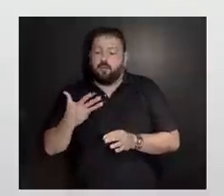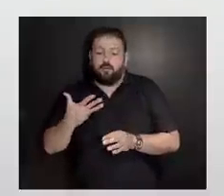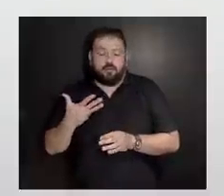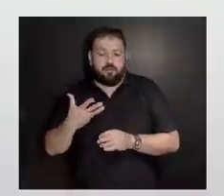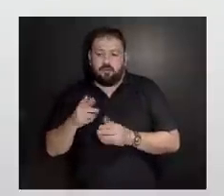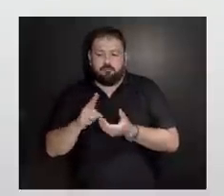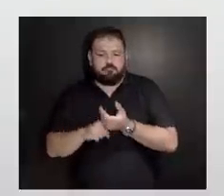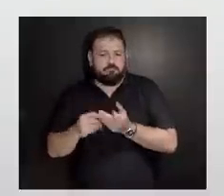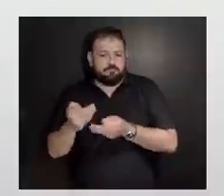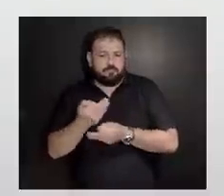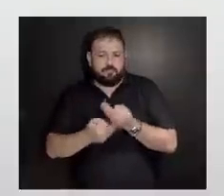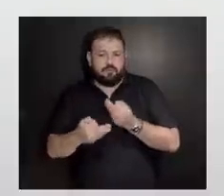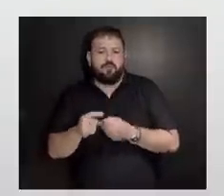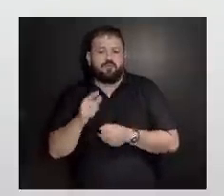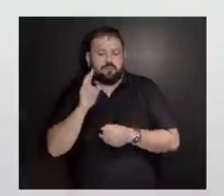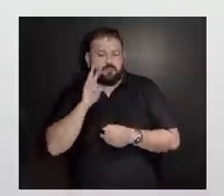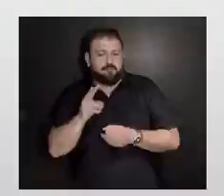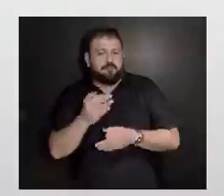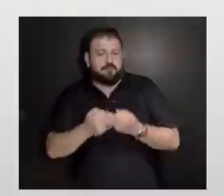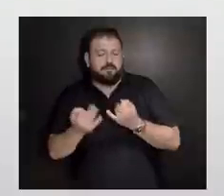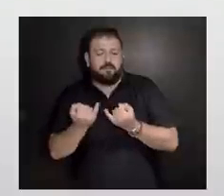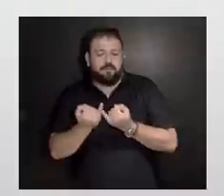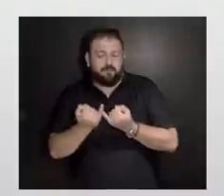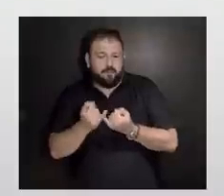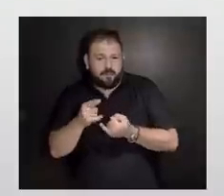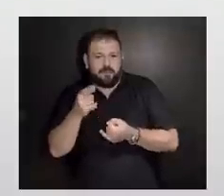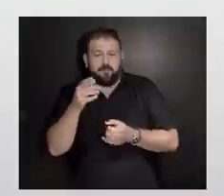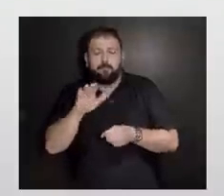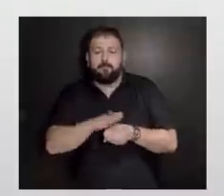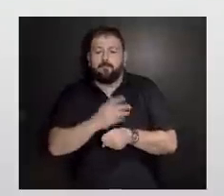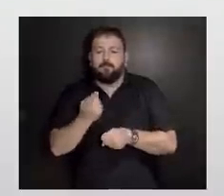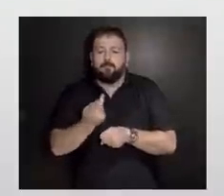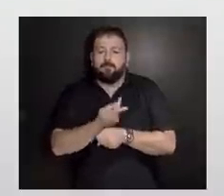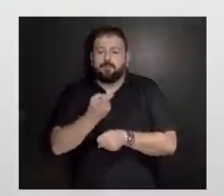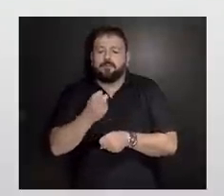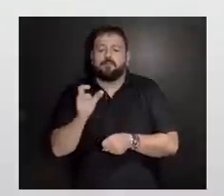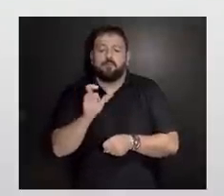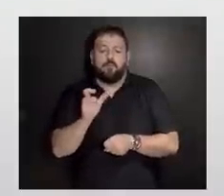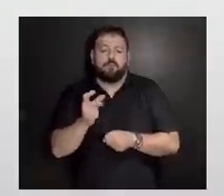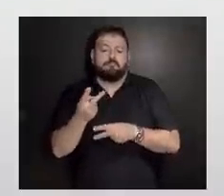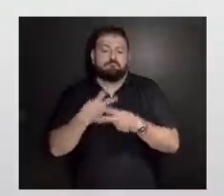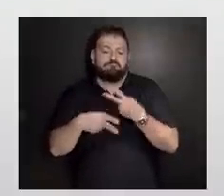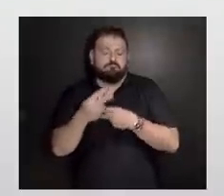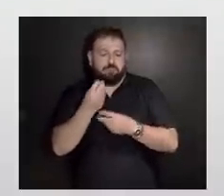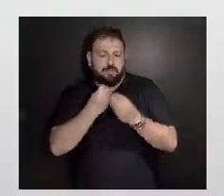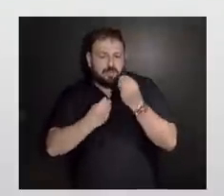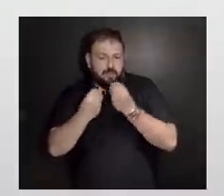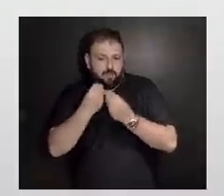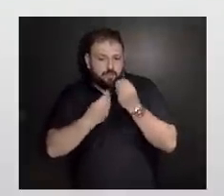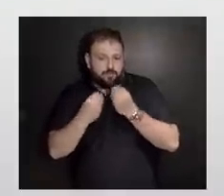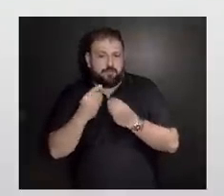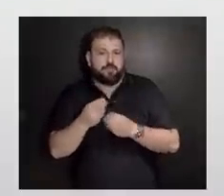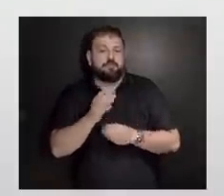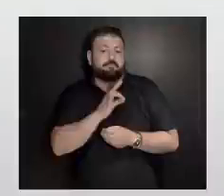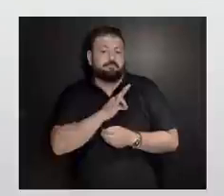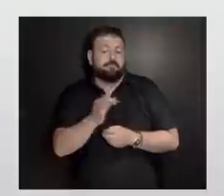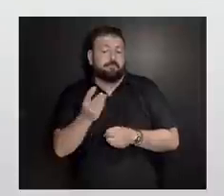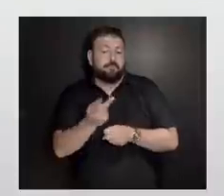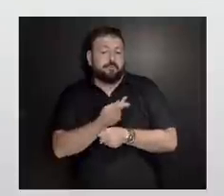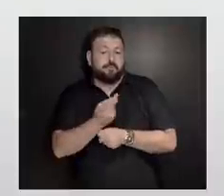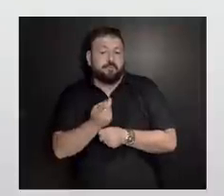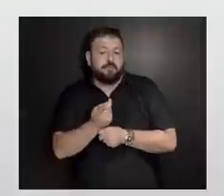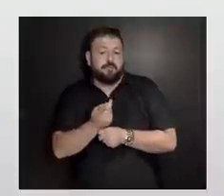genética. Esta está más asociada a nuestros hábitos alimenticios y lo que ocurre aquí es que hay un deterioro